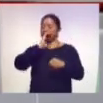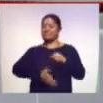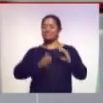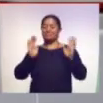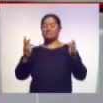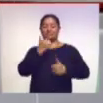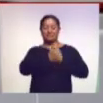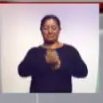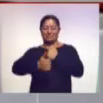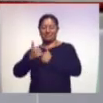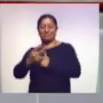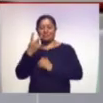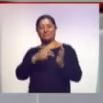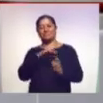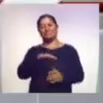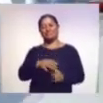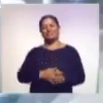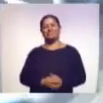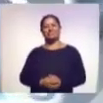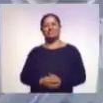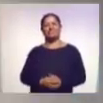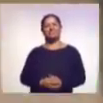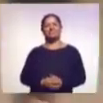partido pendiente este 2019.